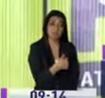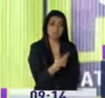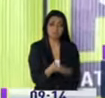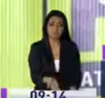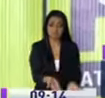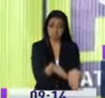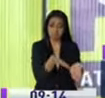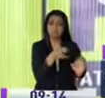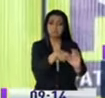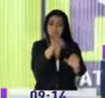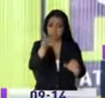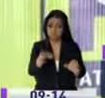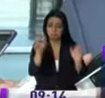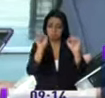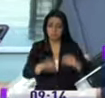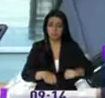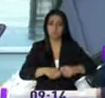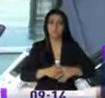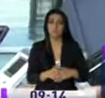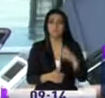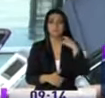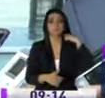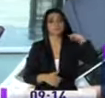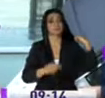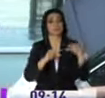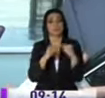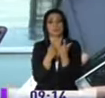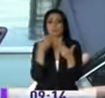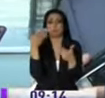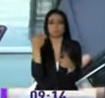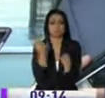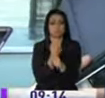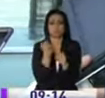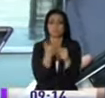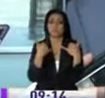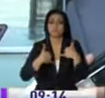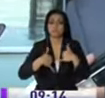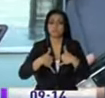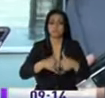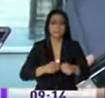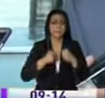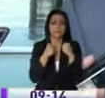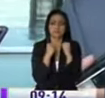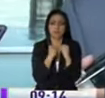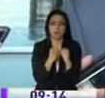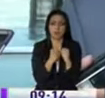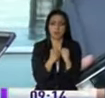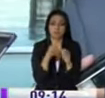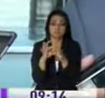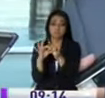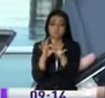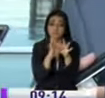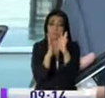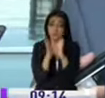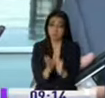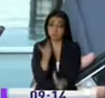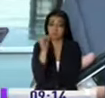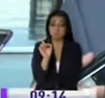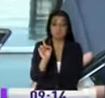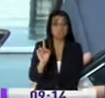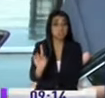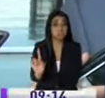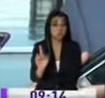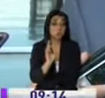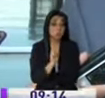podría abandonar el movimiento. El movimiento sigue trabajando, nosotros vamos a seguir fortaleciendo. Los compañeros que deseen